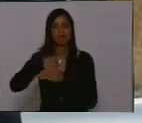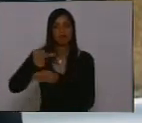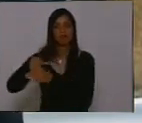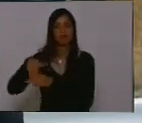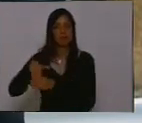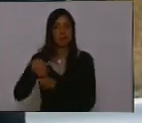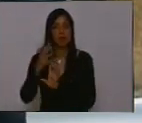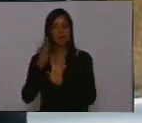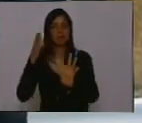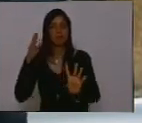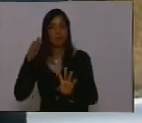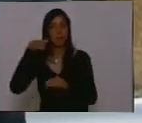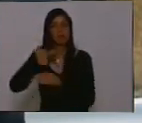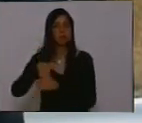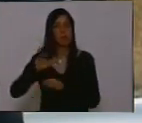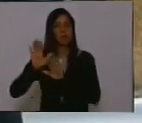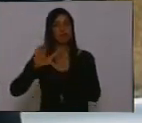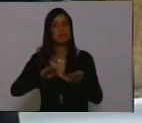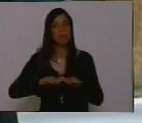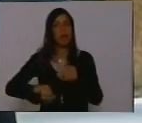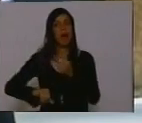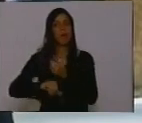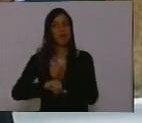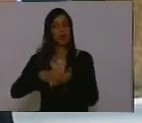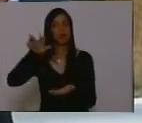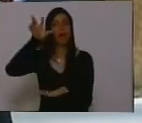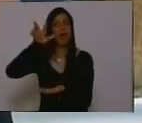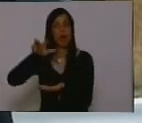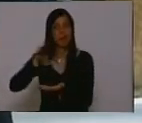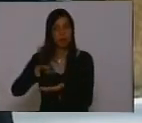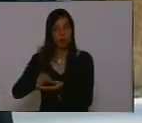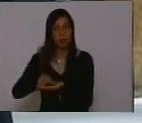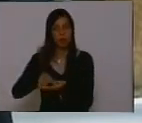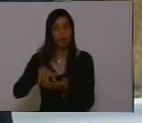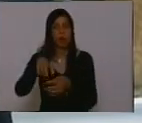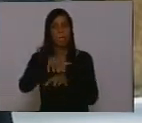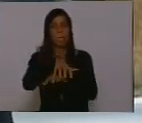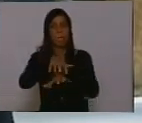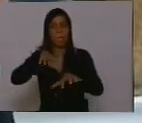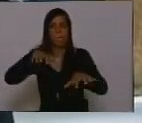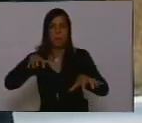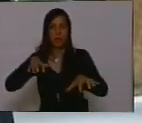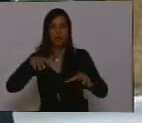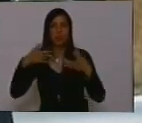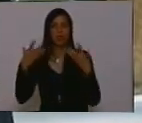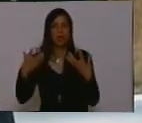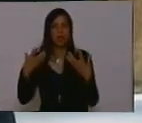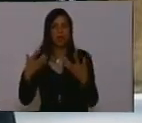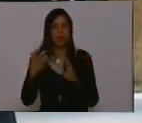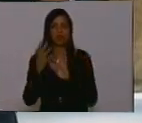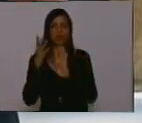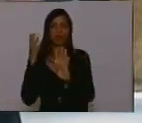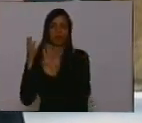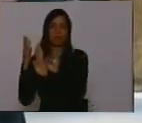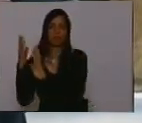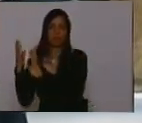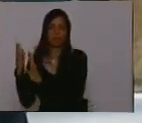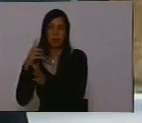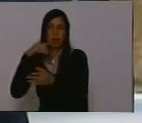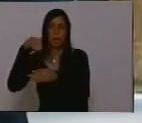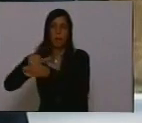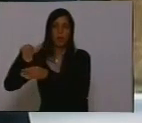voluntad popular con una mayoría extraordinaria que expresó no